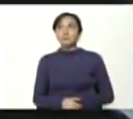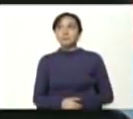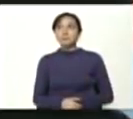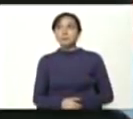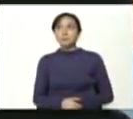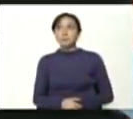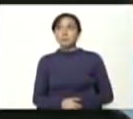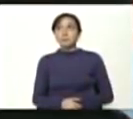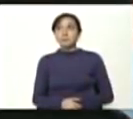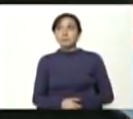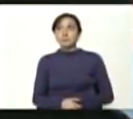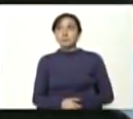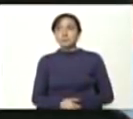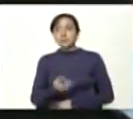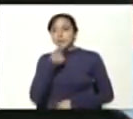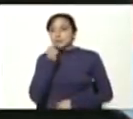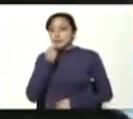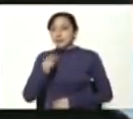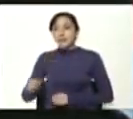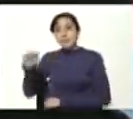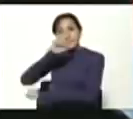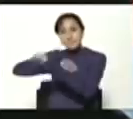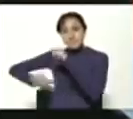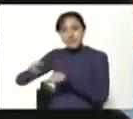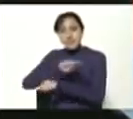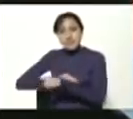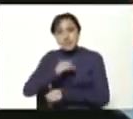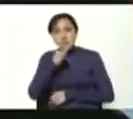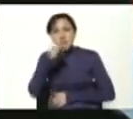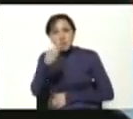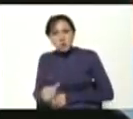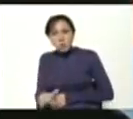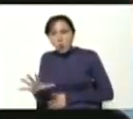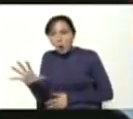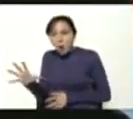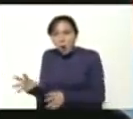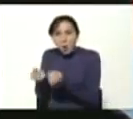Vicepresidente sectorial y ministro de la Defensa anuncia el secuestro de